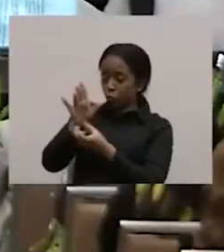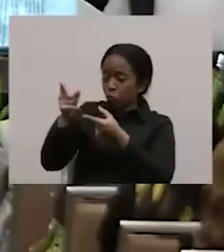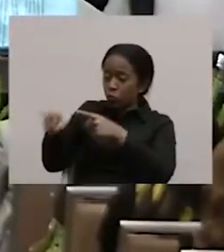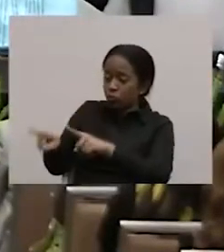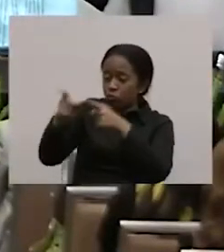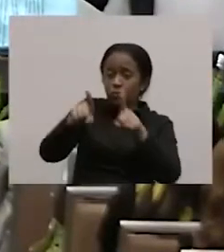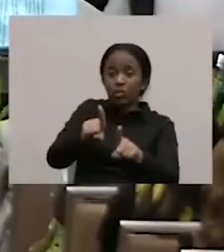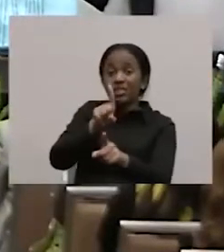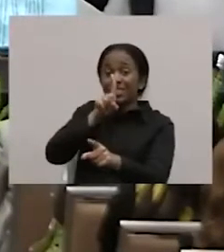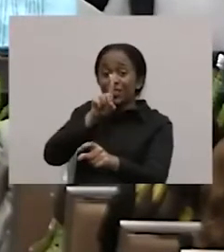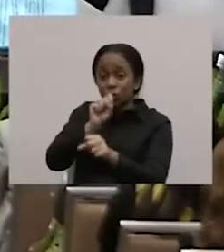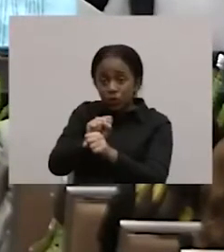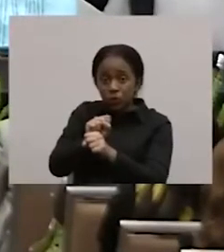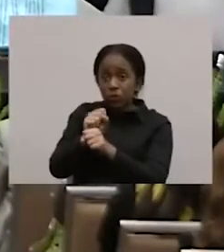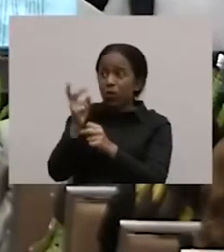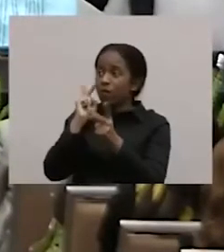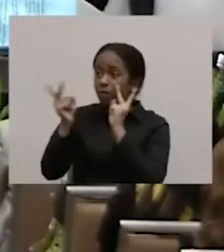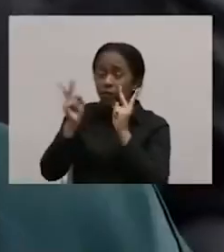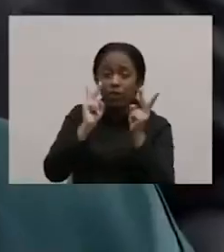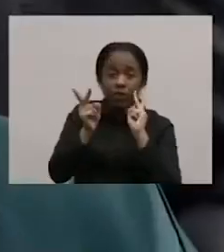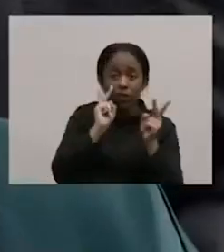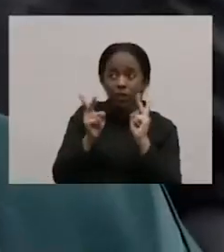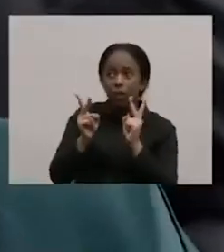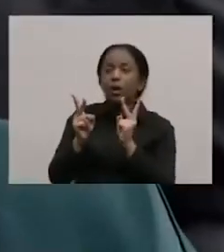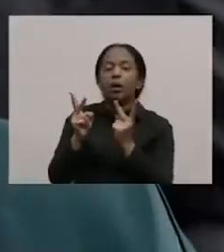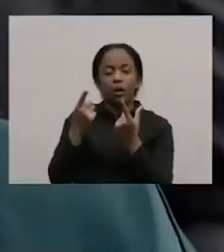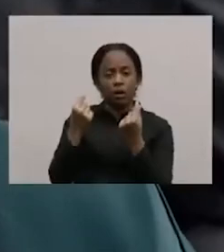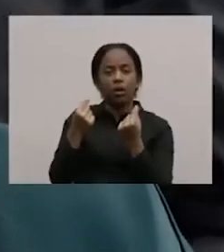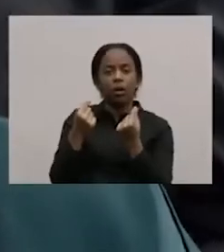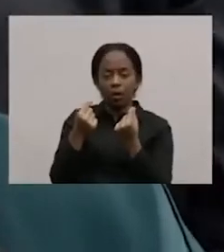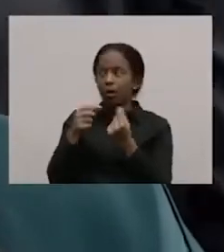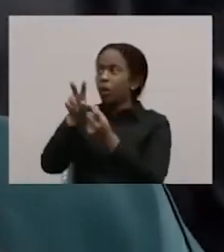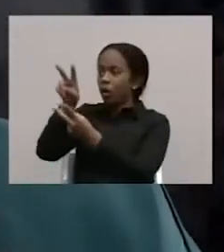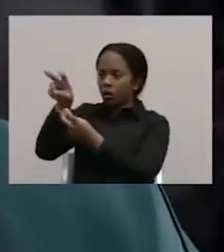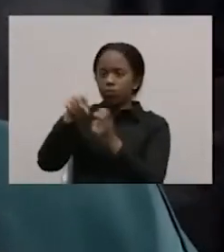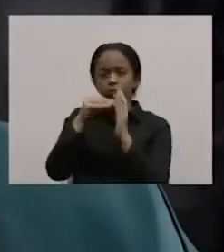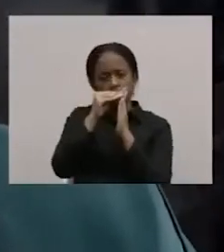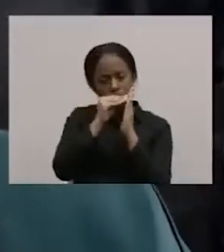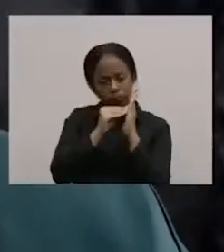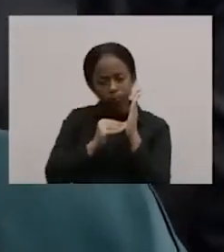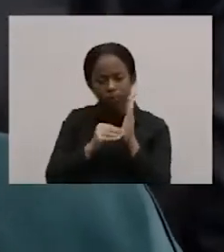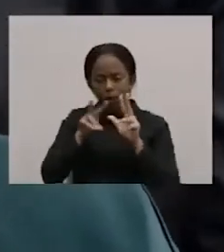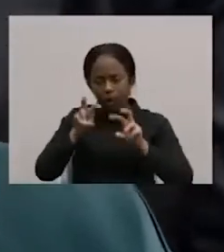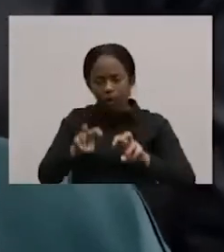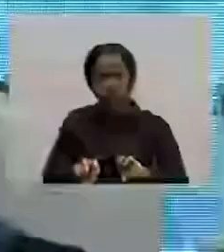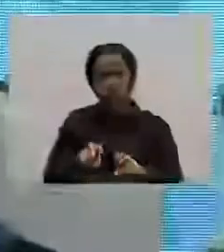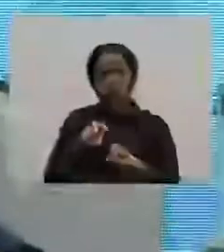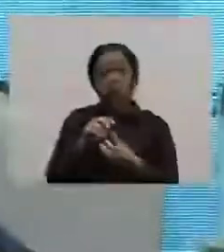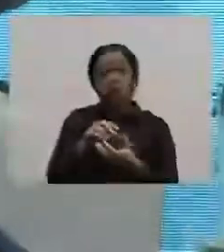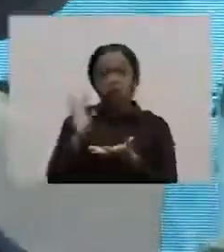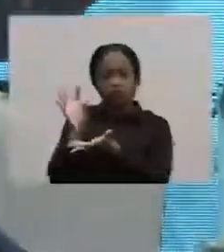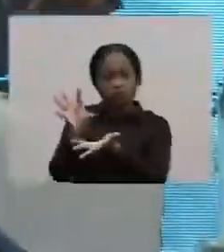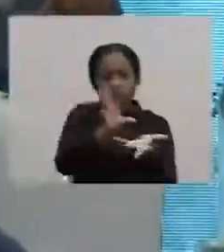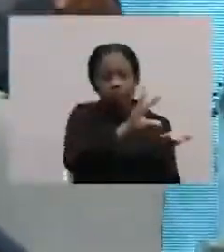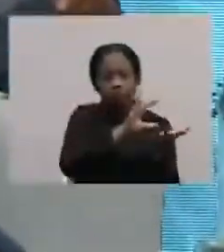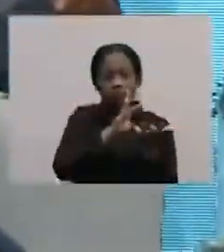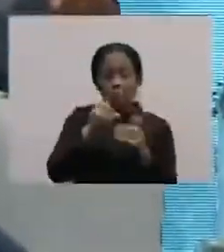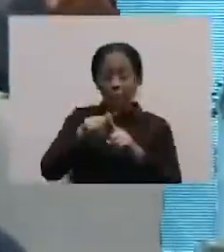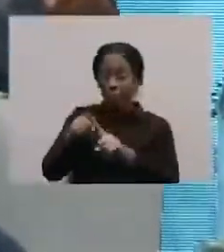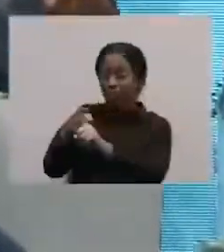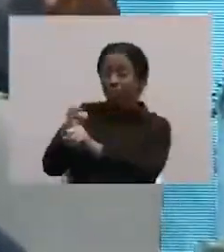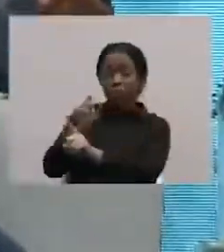a partir de hechos o realidades contactables, en la cual se generan interpretación, análisis o proyecciones, pero partiendo de